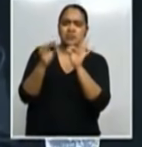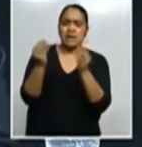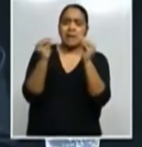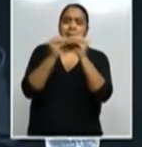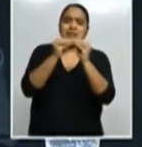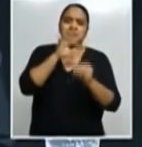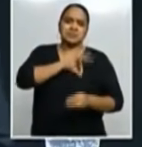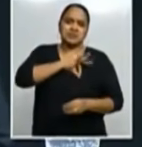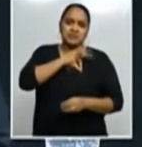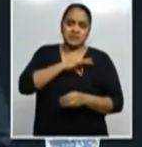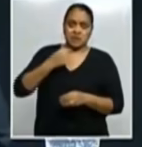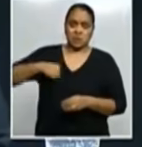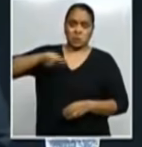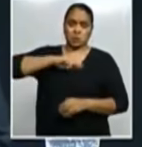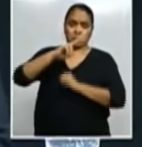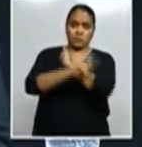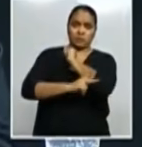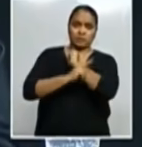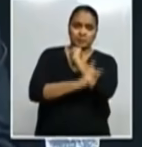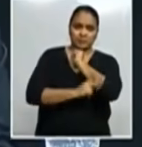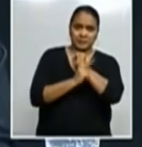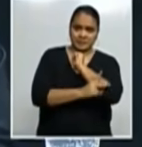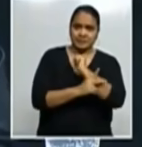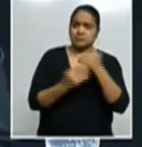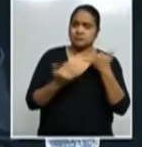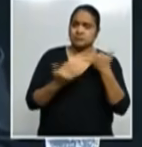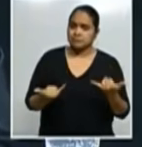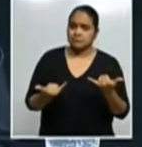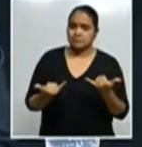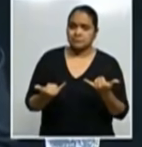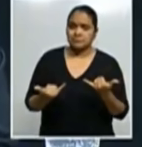beneficie al país.